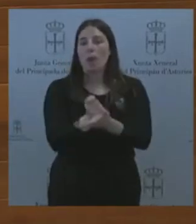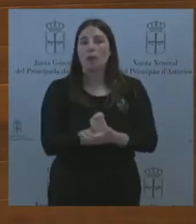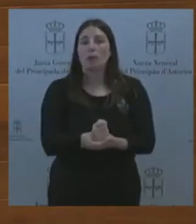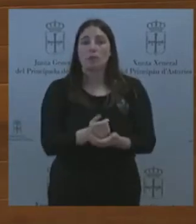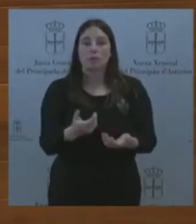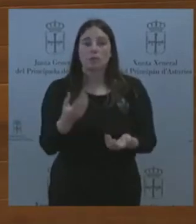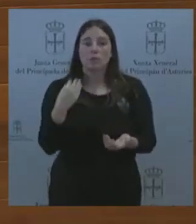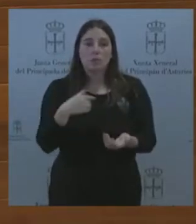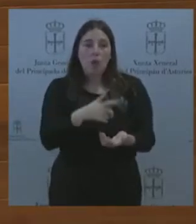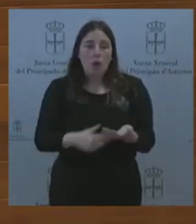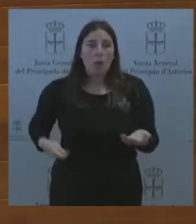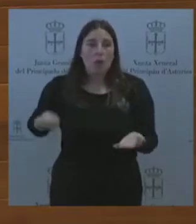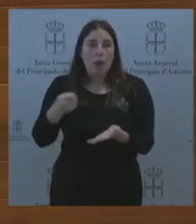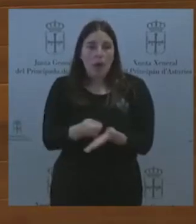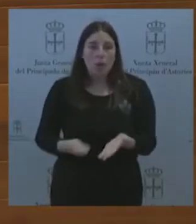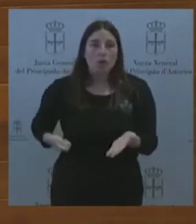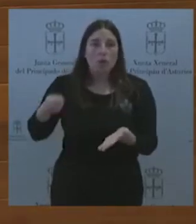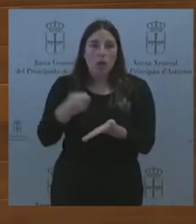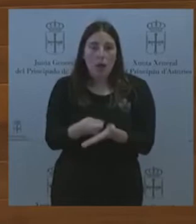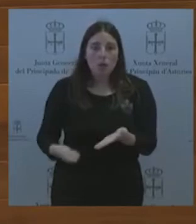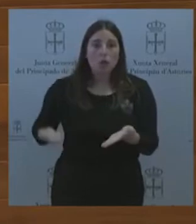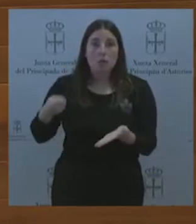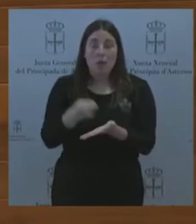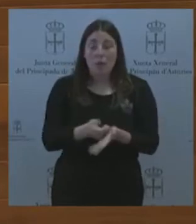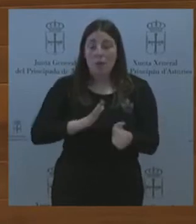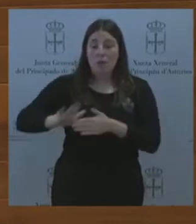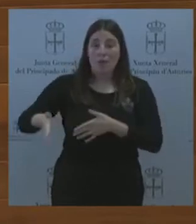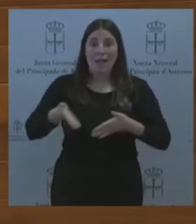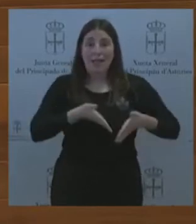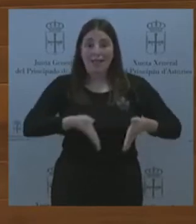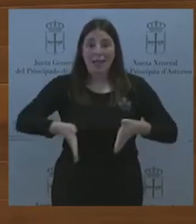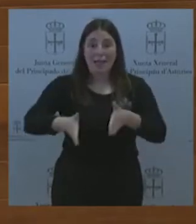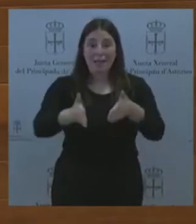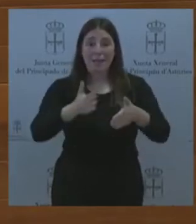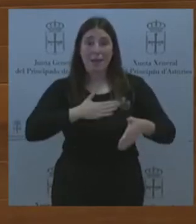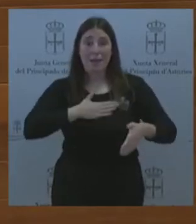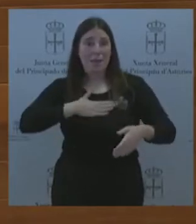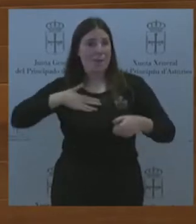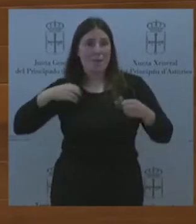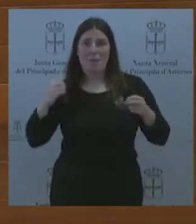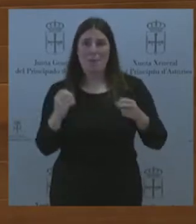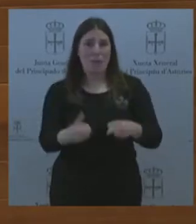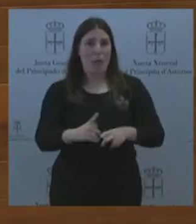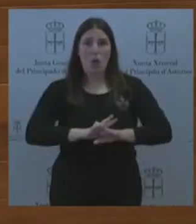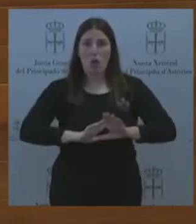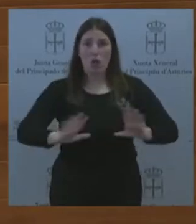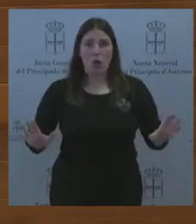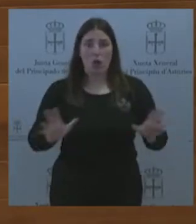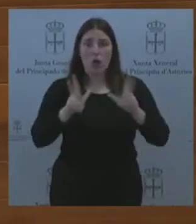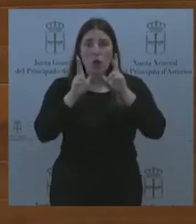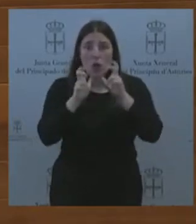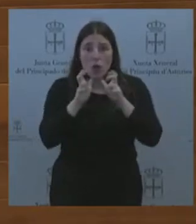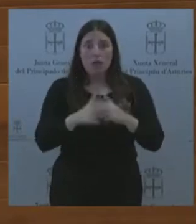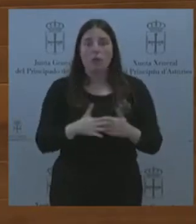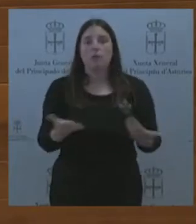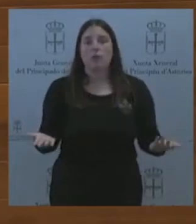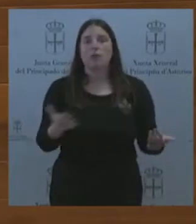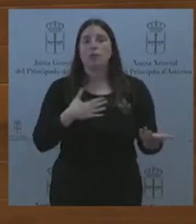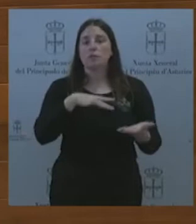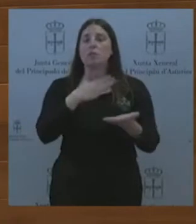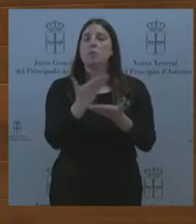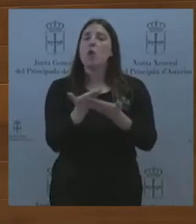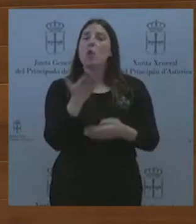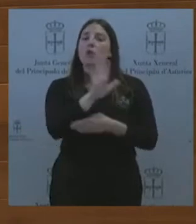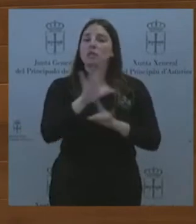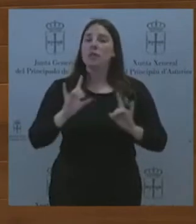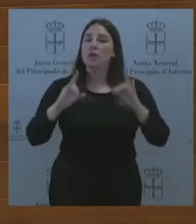peores carreteras. Nuestra propuesta relativa a inversiones y al plan de infraestructuras va, señorías, en esa línea. Se necesitan 18 millones de